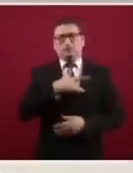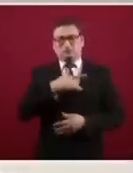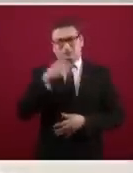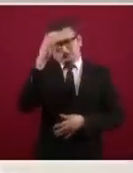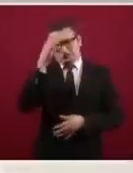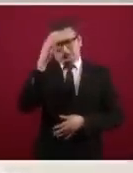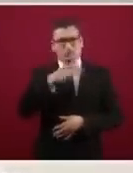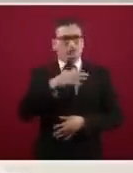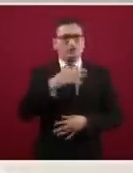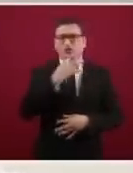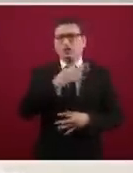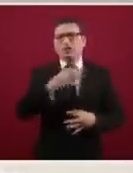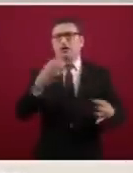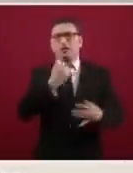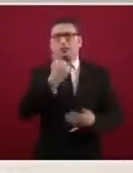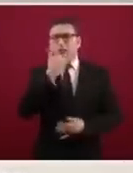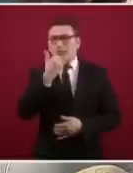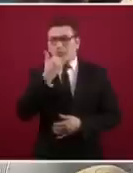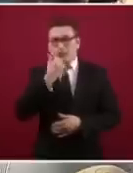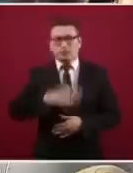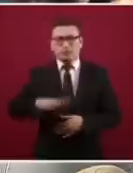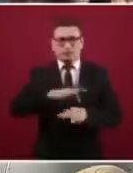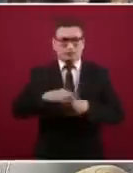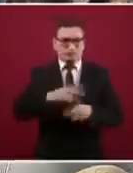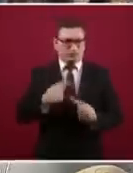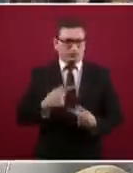y pidieran perdón al pueblo por todo lo que ha sucedido?